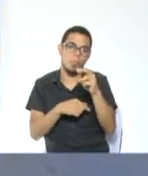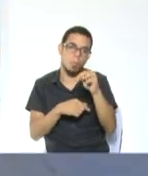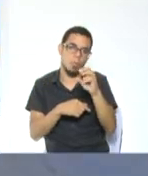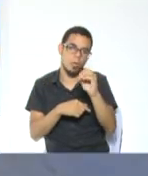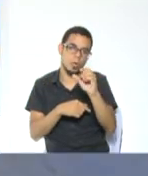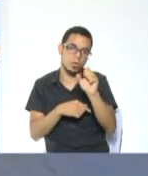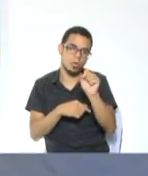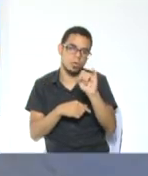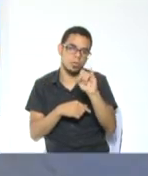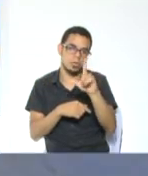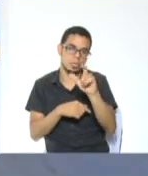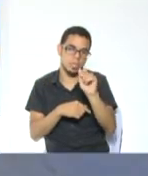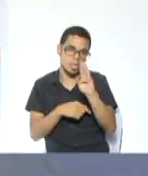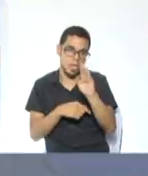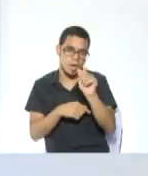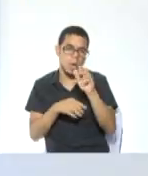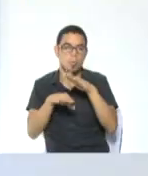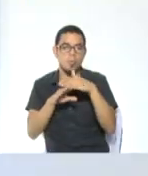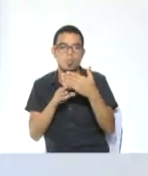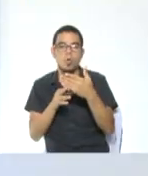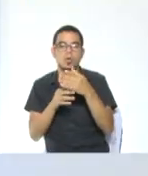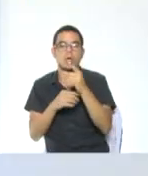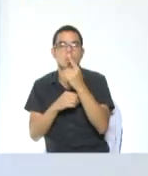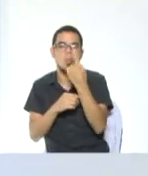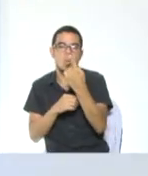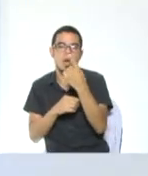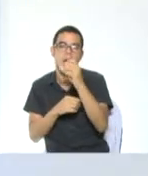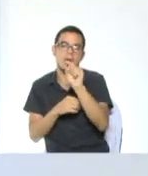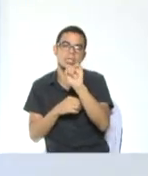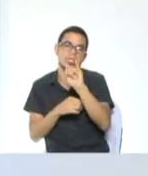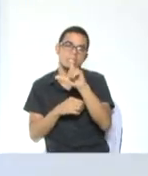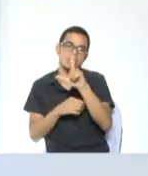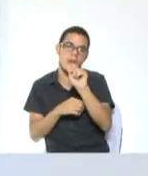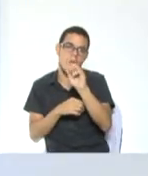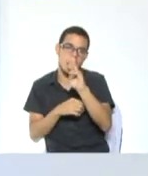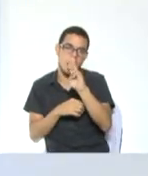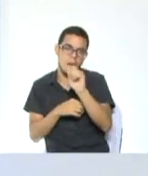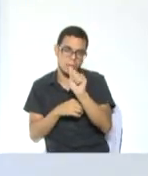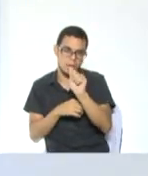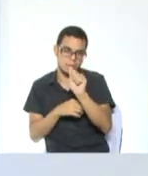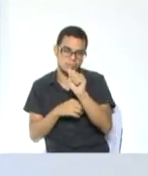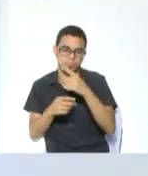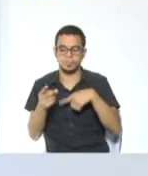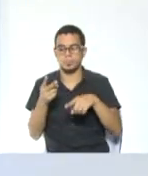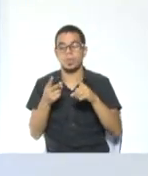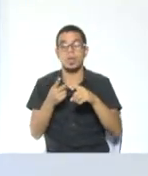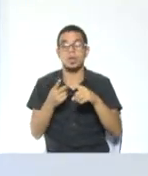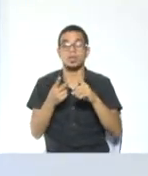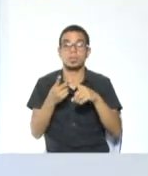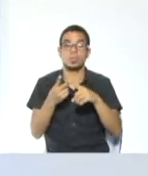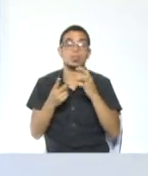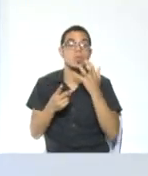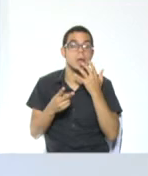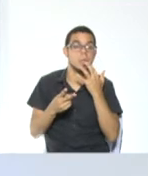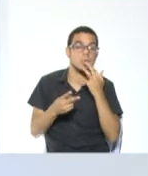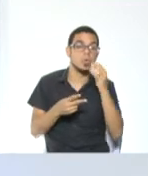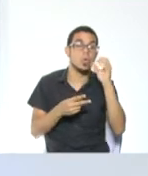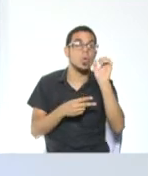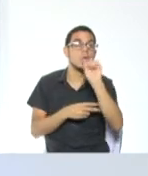ejemplo de las palabras monosílaba, que son las que tienen una sola sílaba, es la palabra